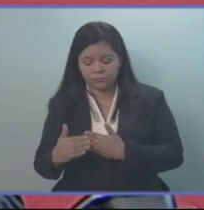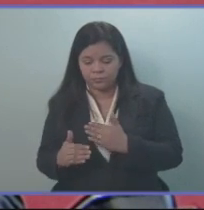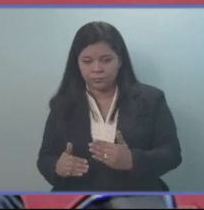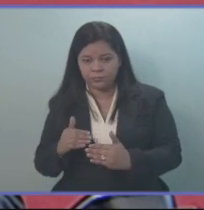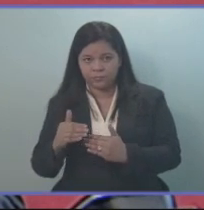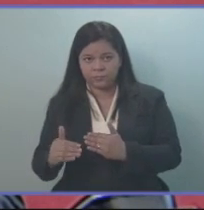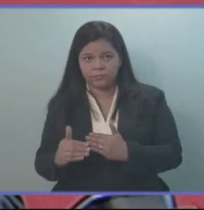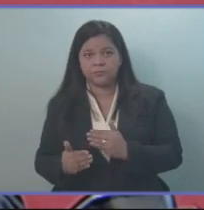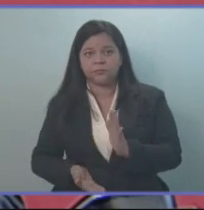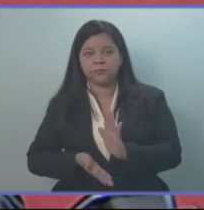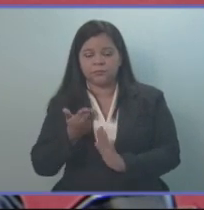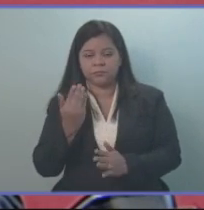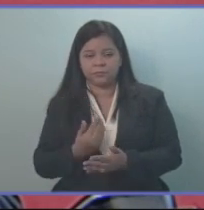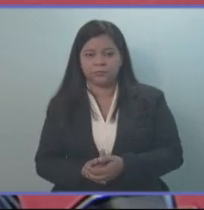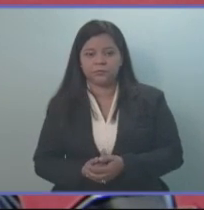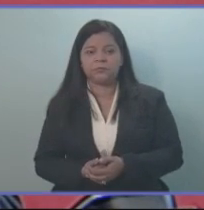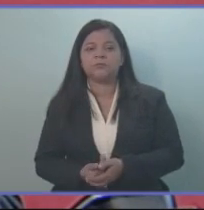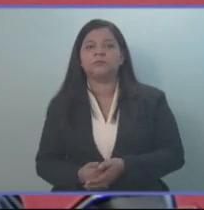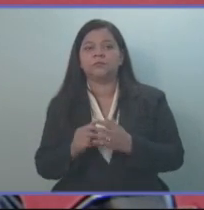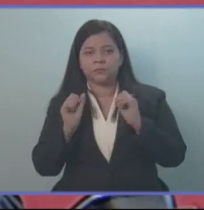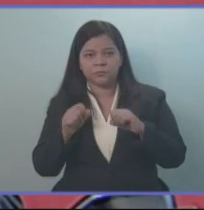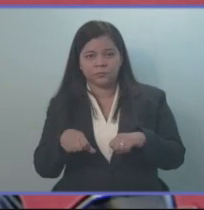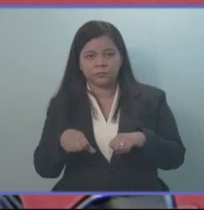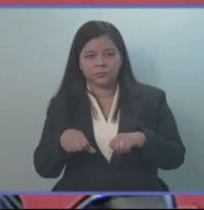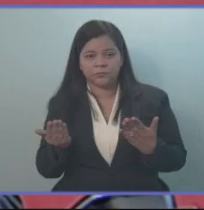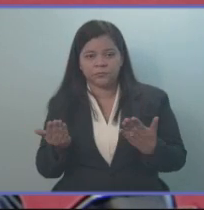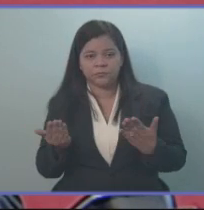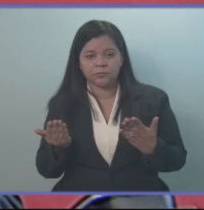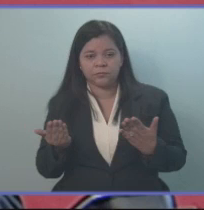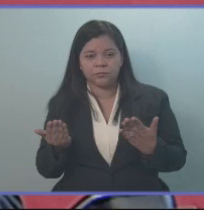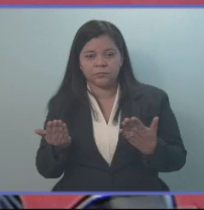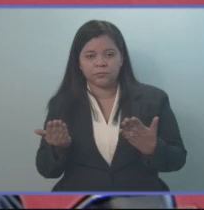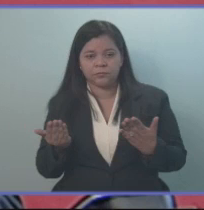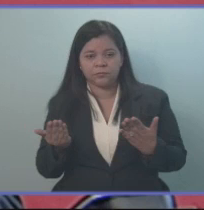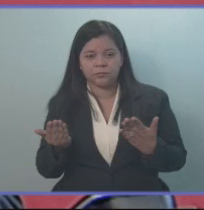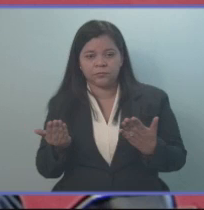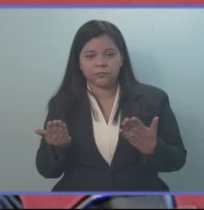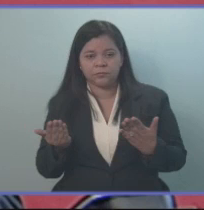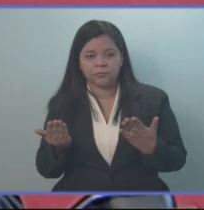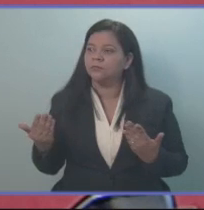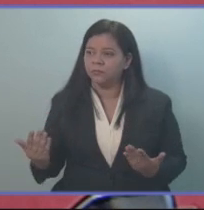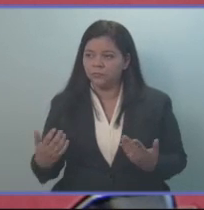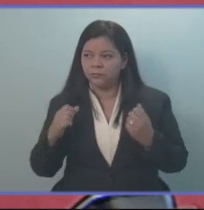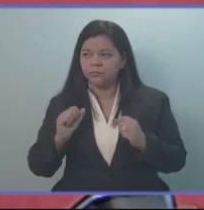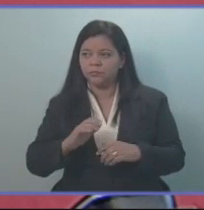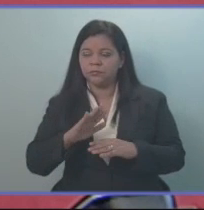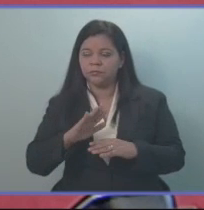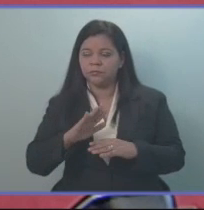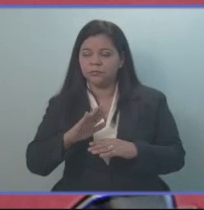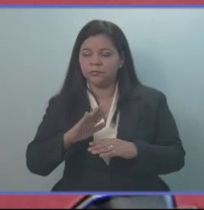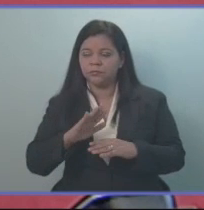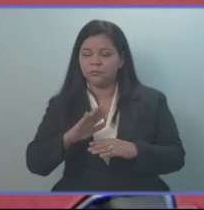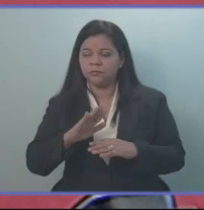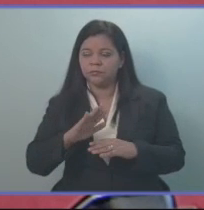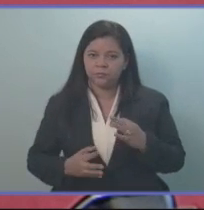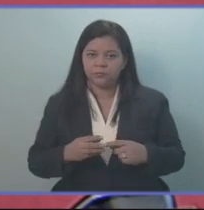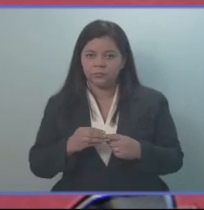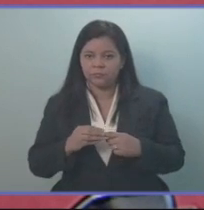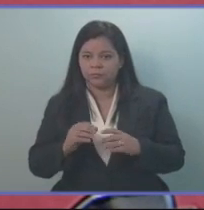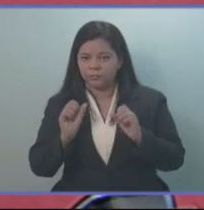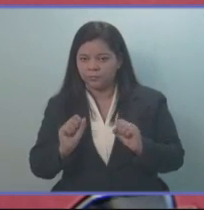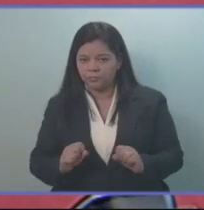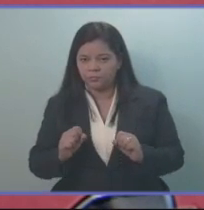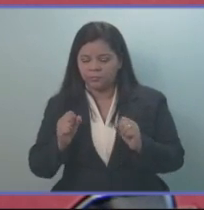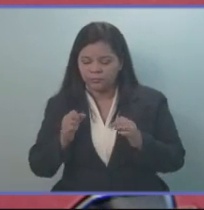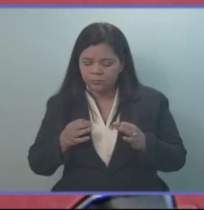jurisdicción especializada y se realicen las gestiones y previsiones necesarias a fin de que los juzgados especializados se integren de